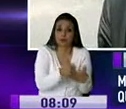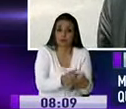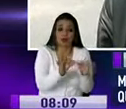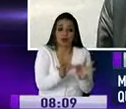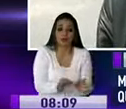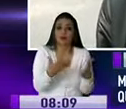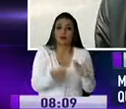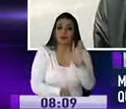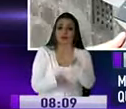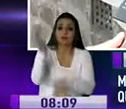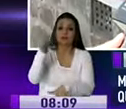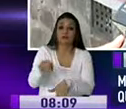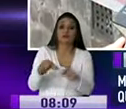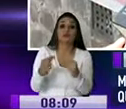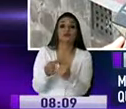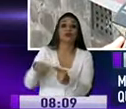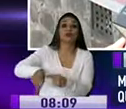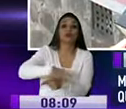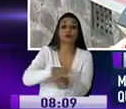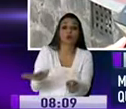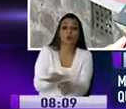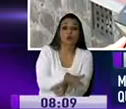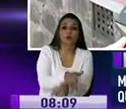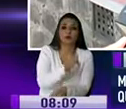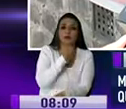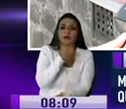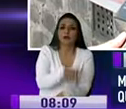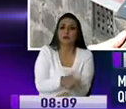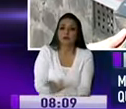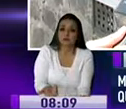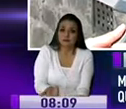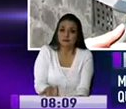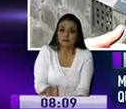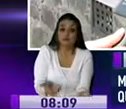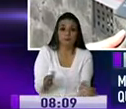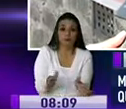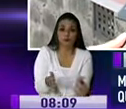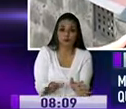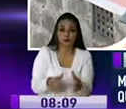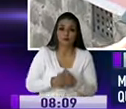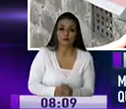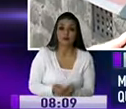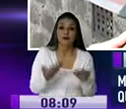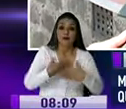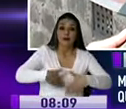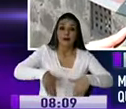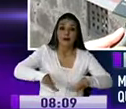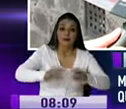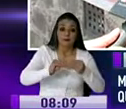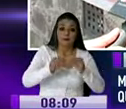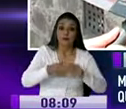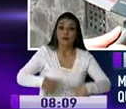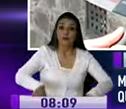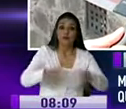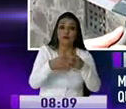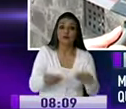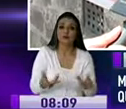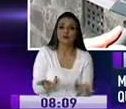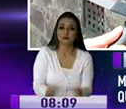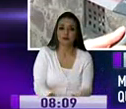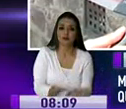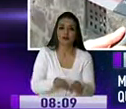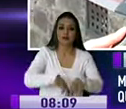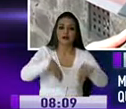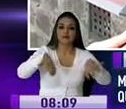arreglan la cuadrilla que es la que tiene que solucionar el problema. Pero no le terminan de solucionar porque dejan abierto. Y ahí